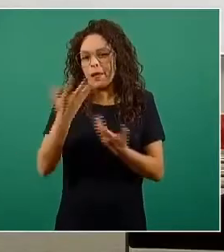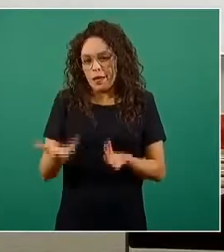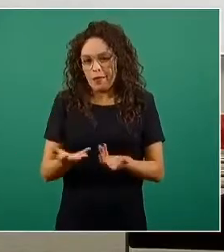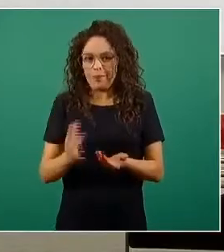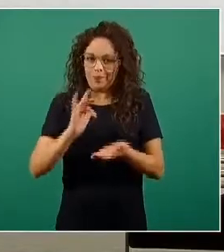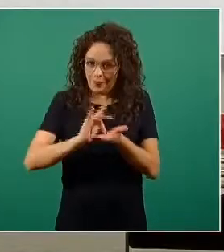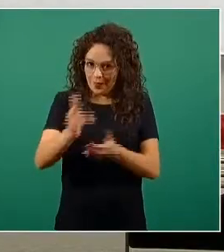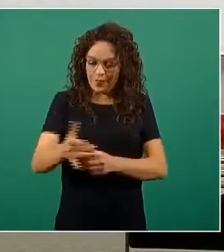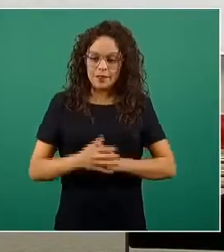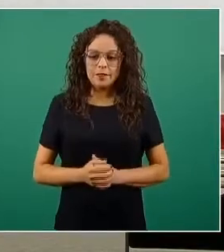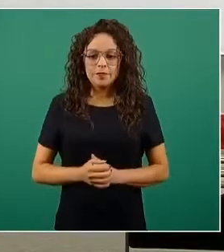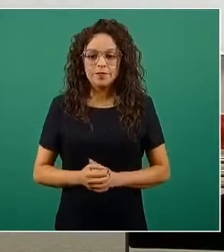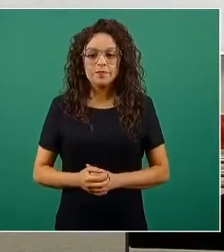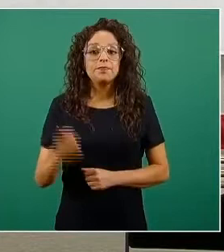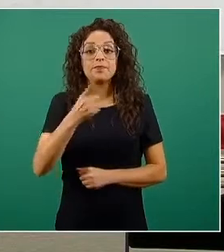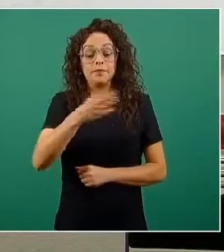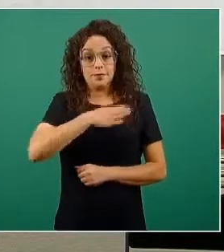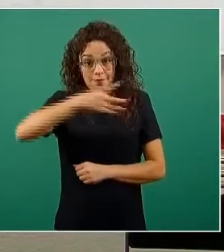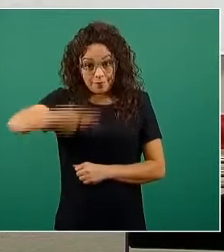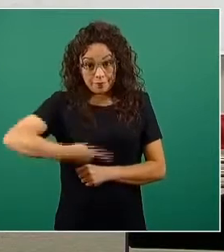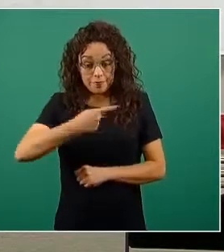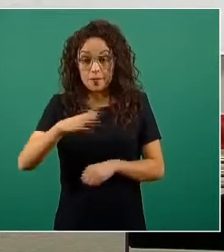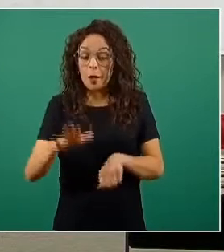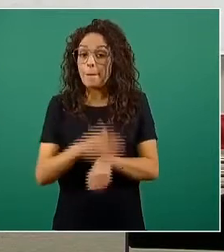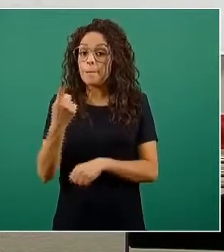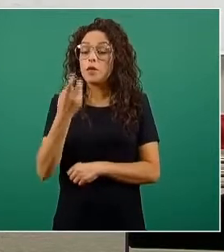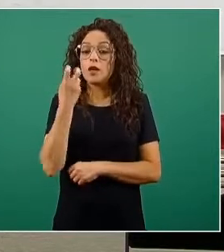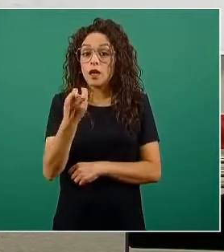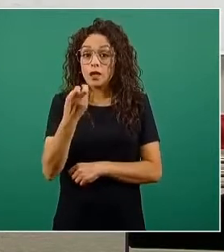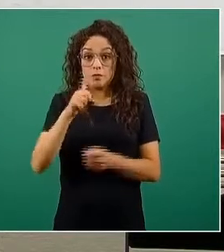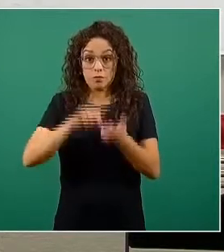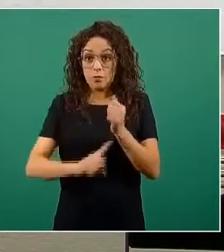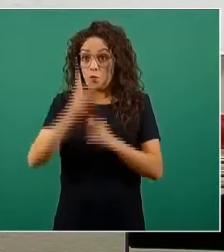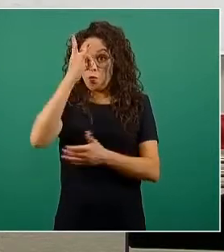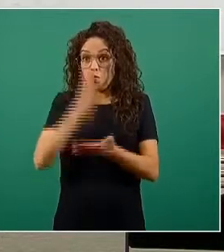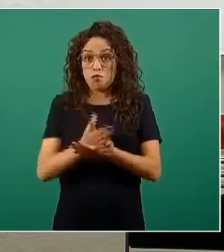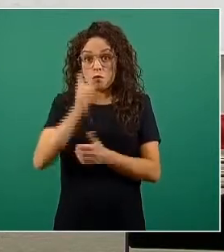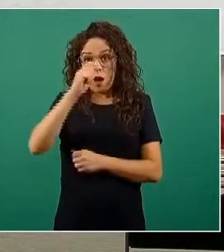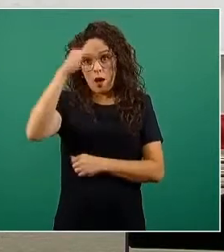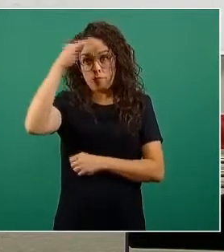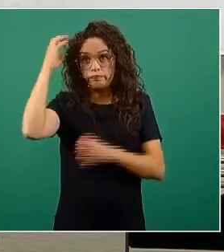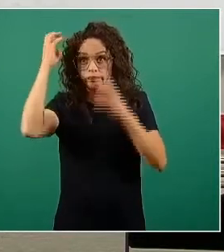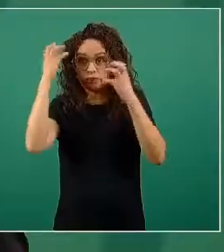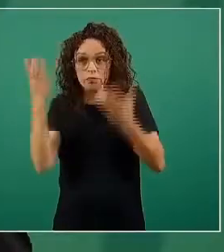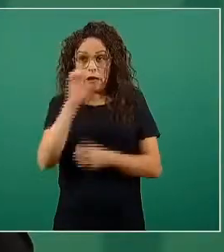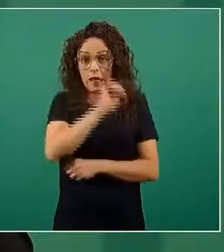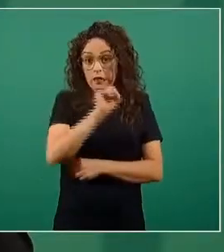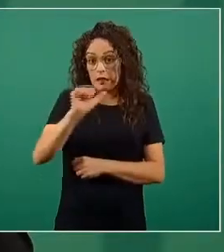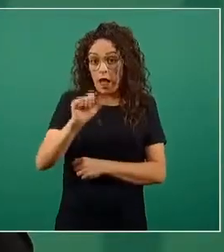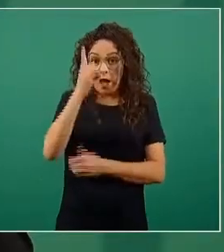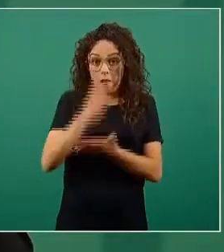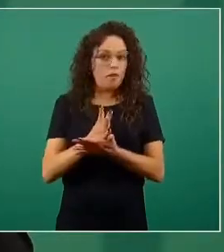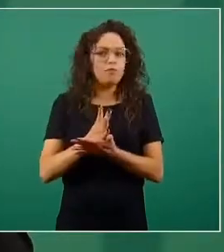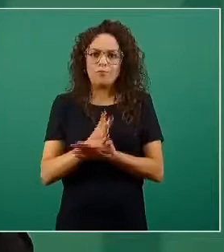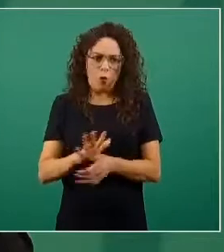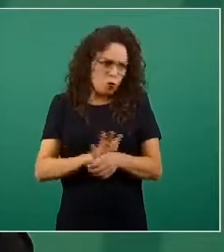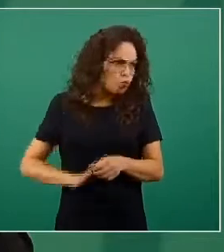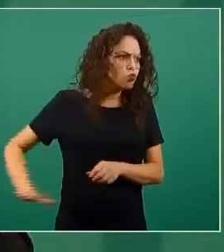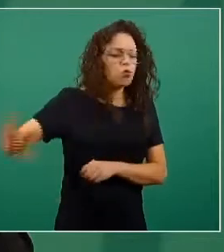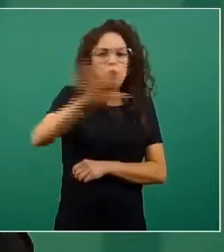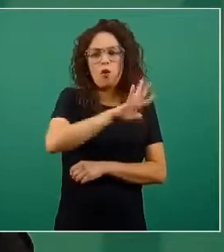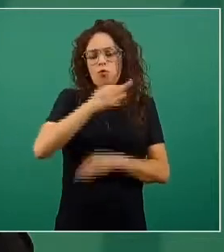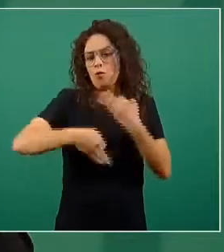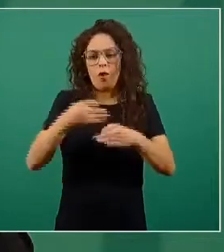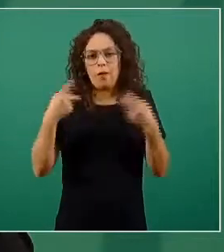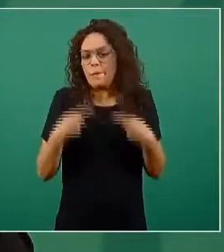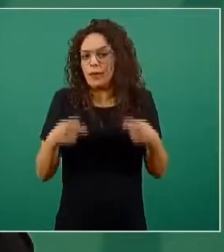pregunta, porque esta percepción va más allá no solo de la Secretaría de Salud, sino de toda la población, ¿no? Nos queda claro que